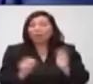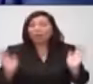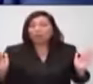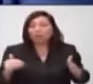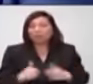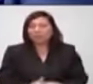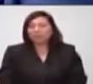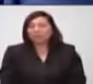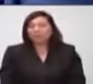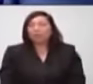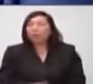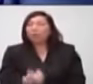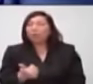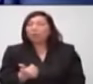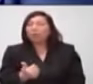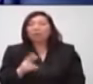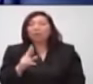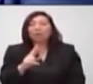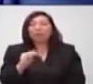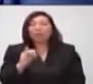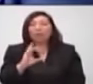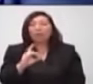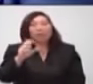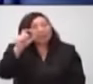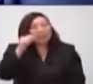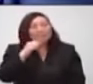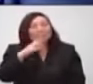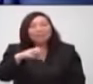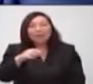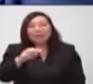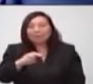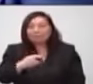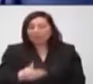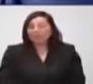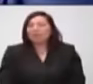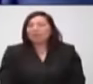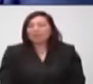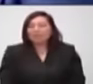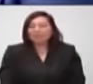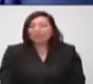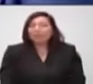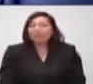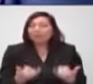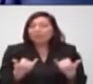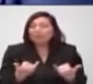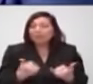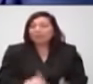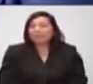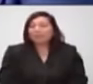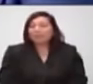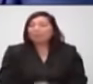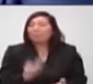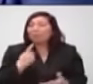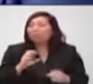el puente Ricardo Palma? ¿Quién se encargará de ese mantenimiento? Actualmente está sin